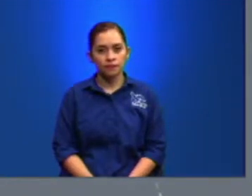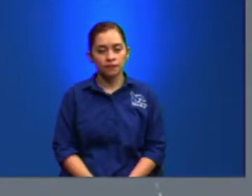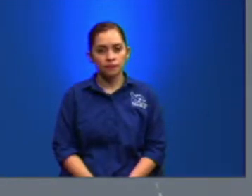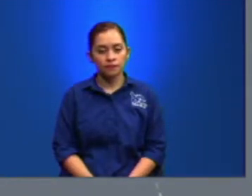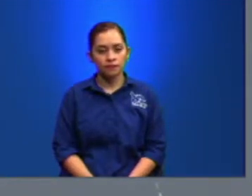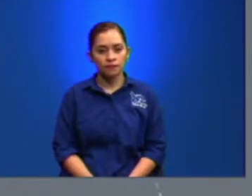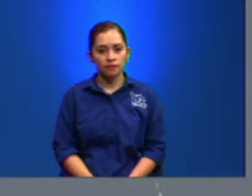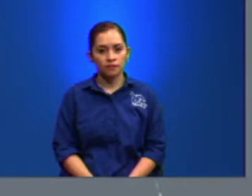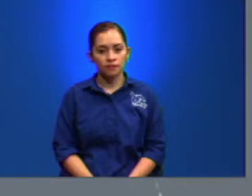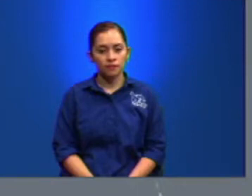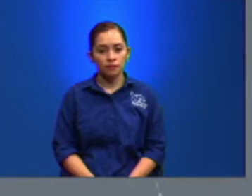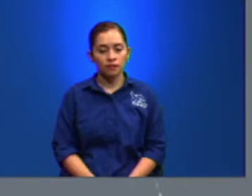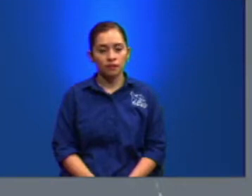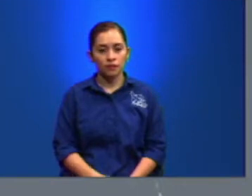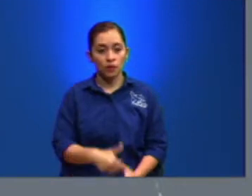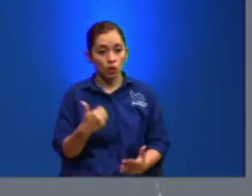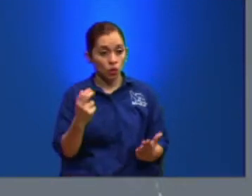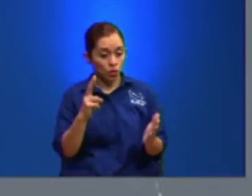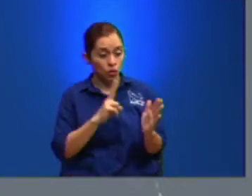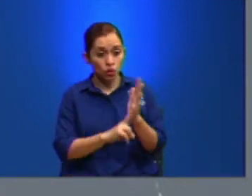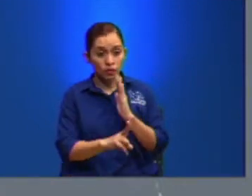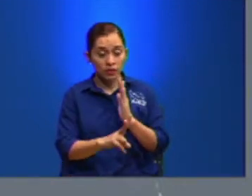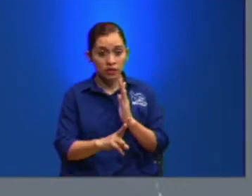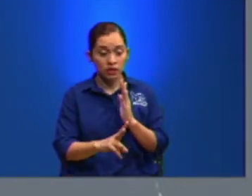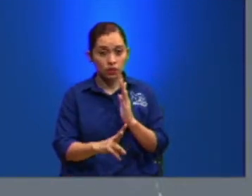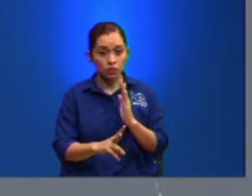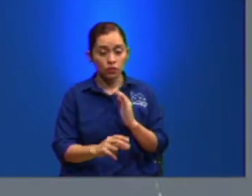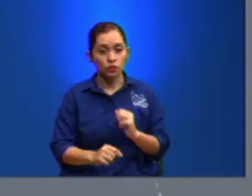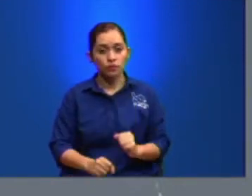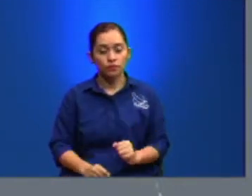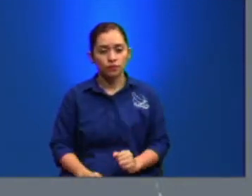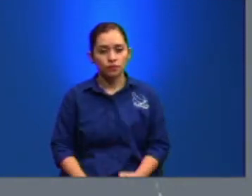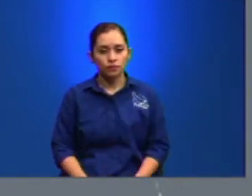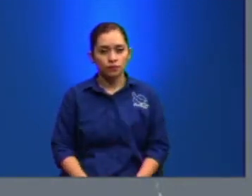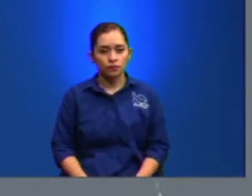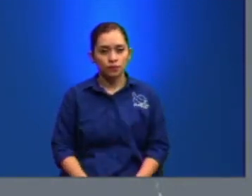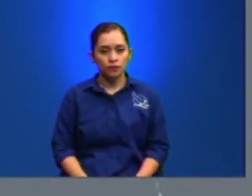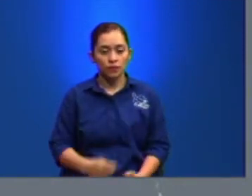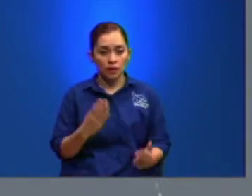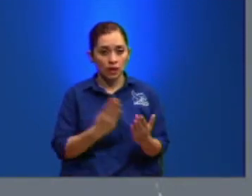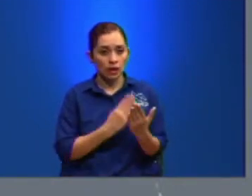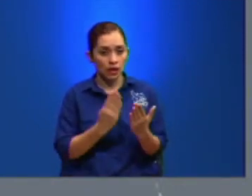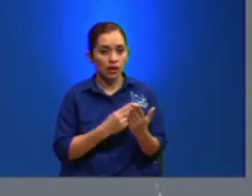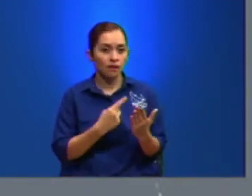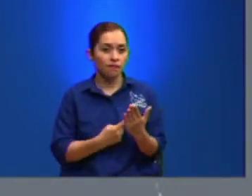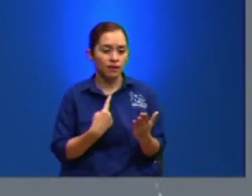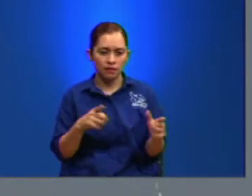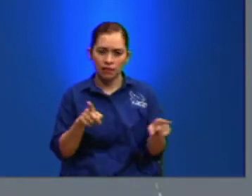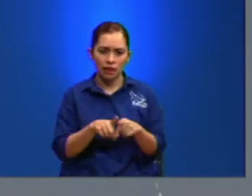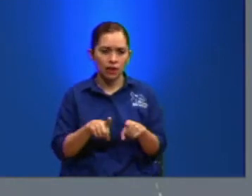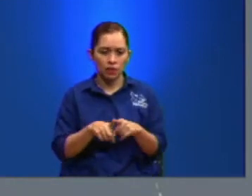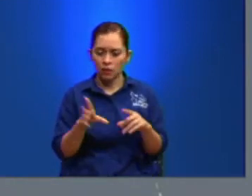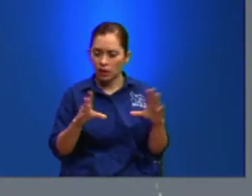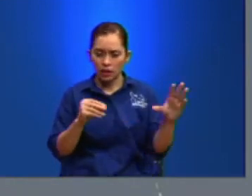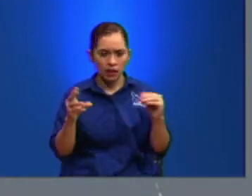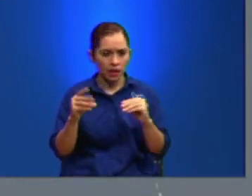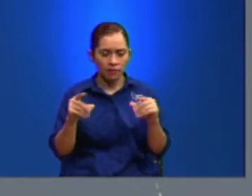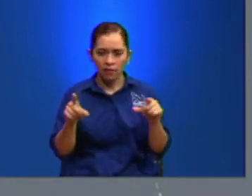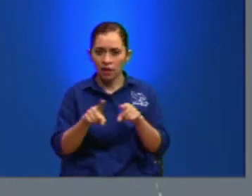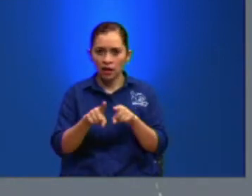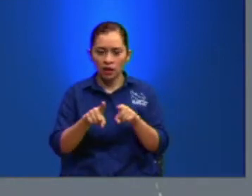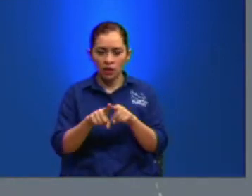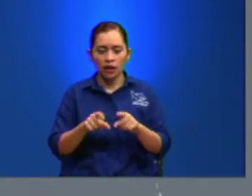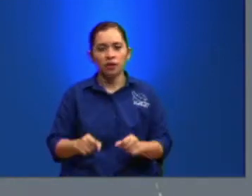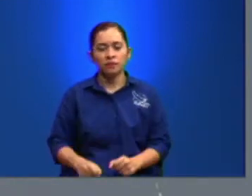leerle esto 76 y se dice la primera vez después en el 24 se enfatiza